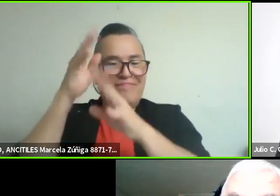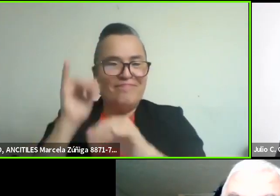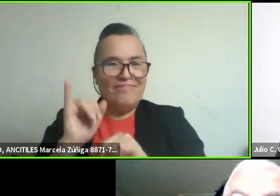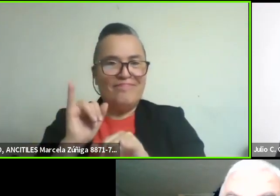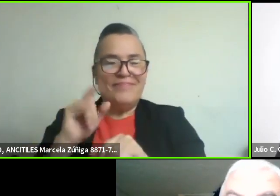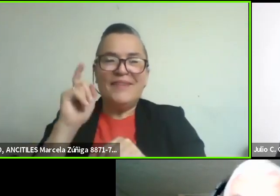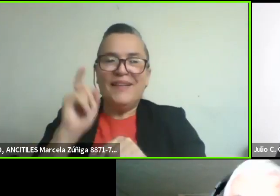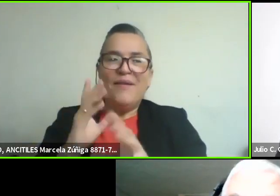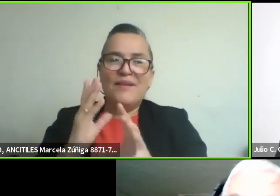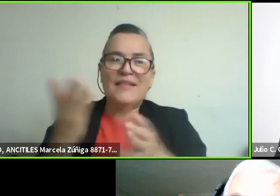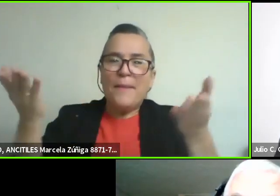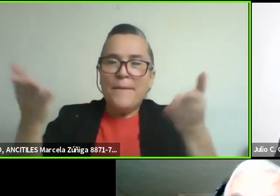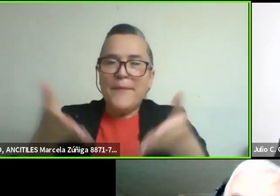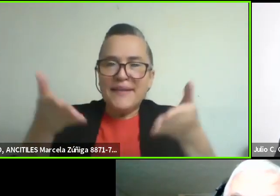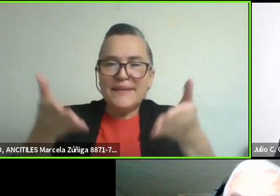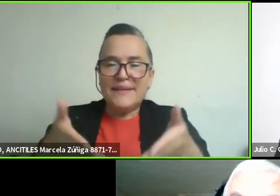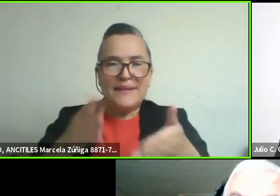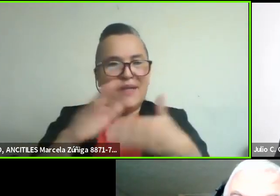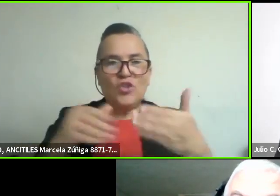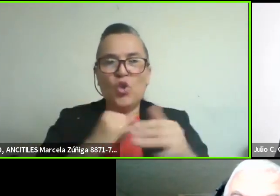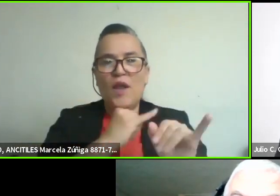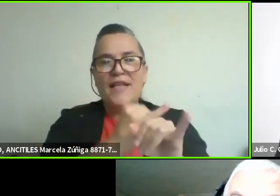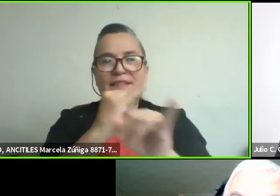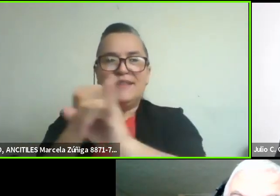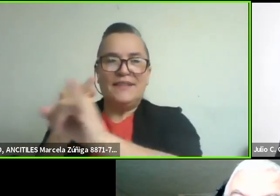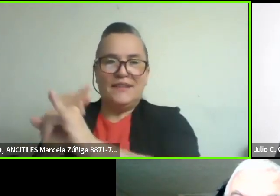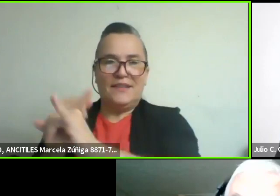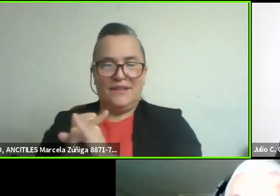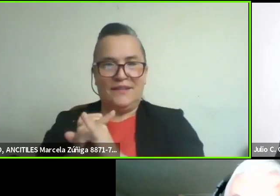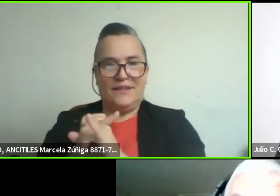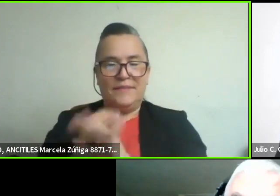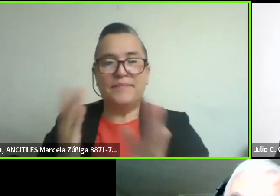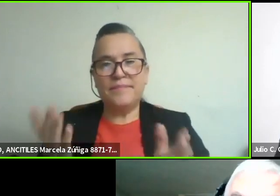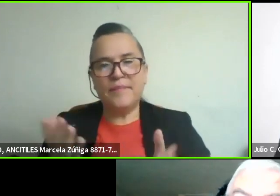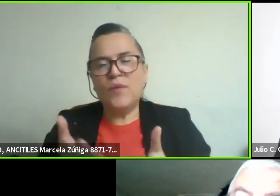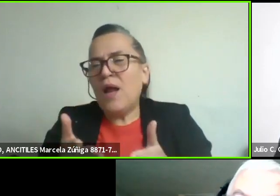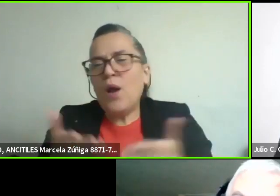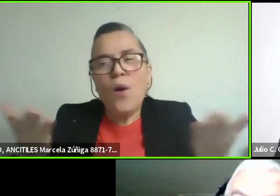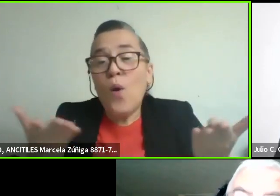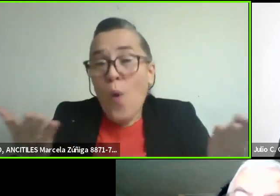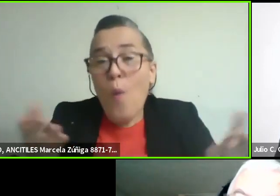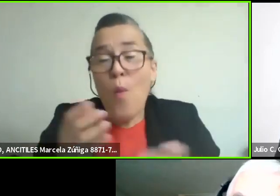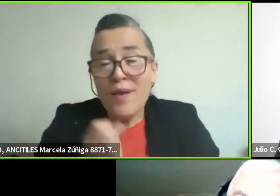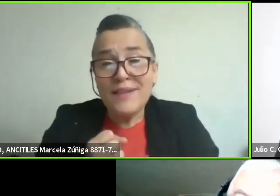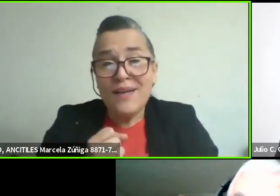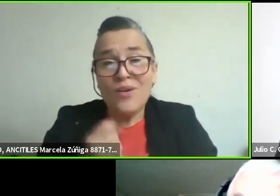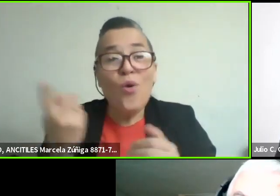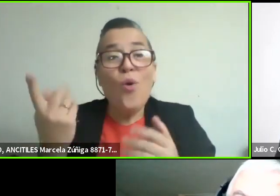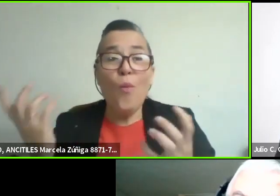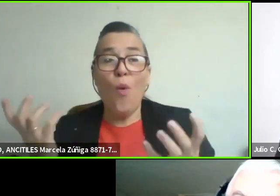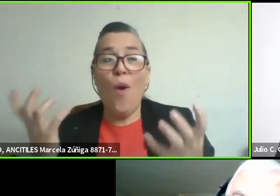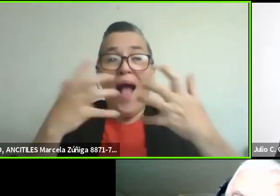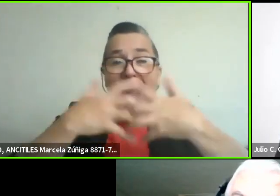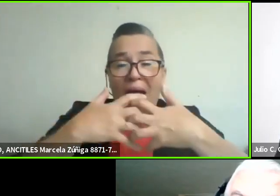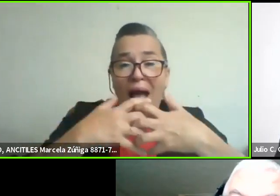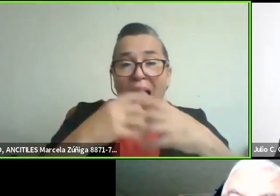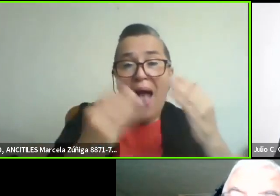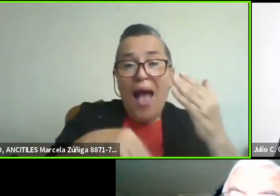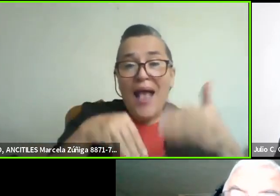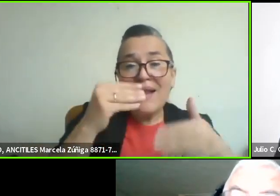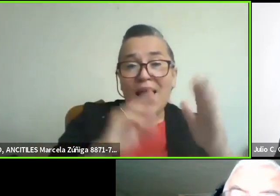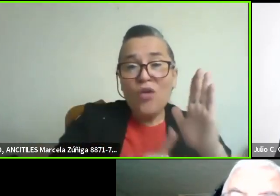debería estar presente en todas estas instancias la pregunta es cómo hacerlo como adecuarlo al grado de desarrollo de cada institución